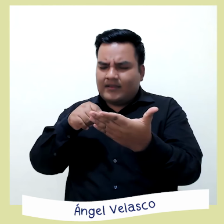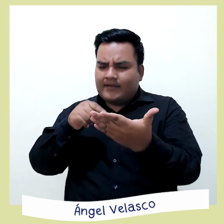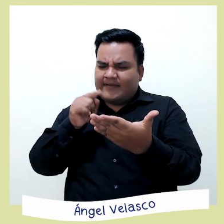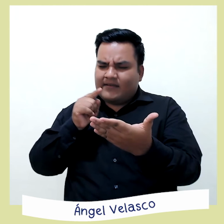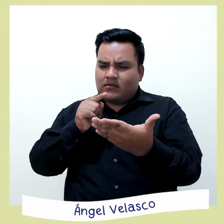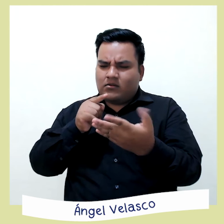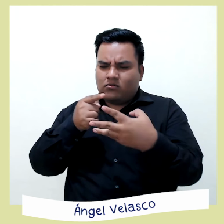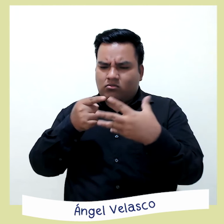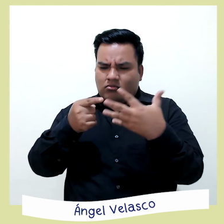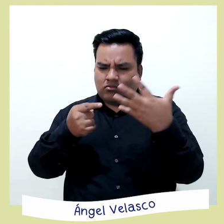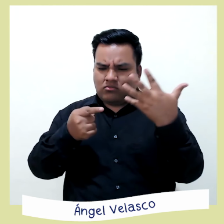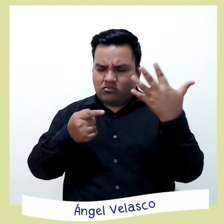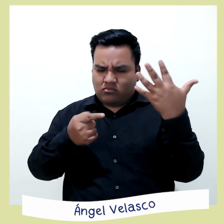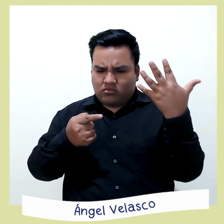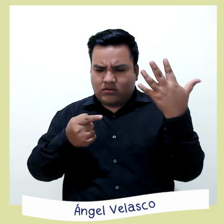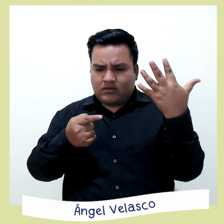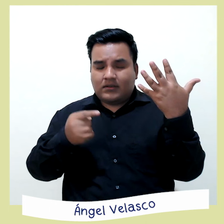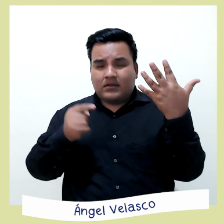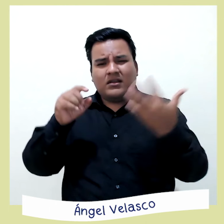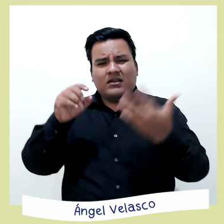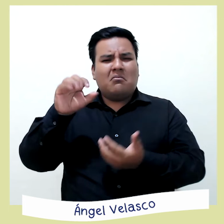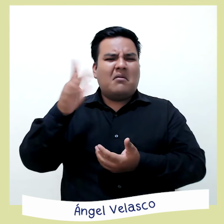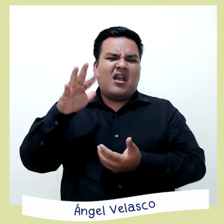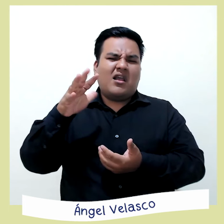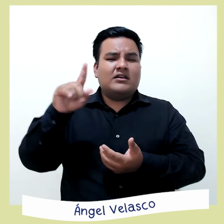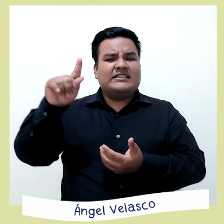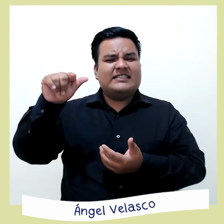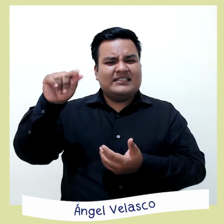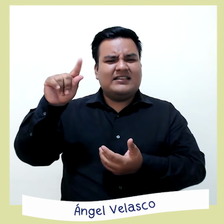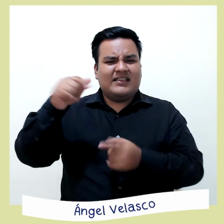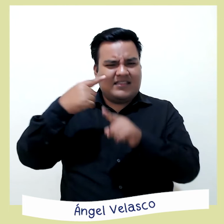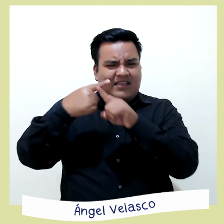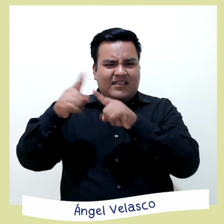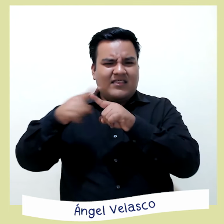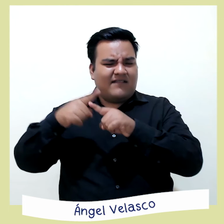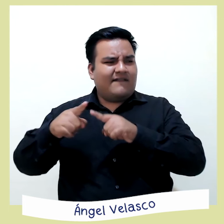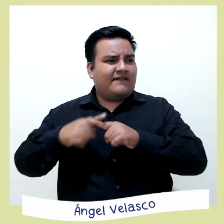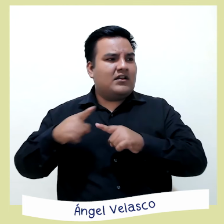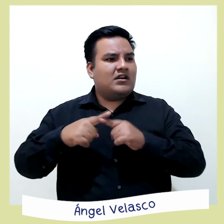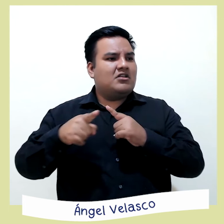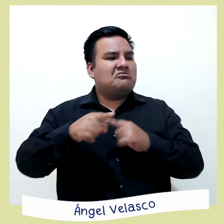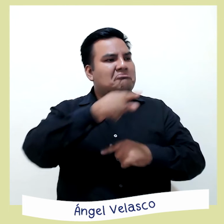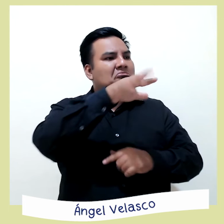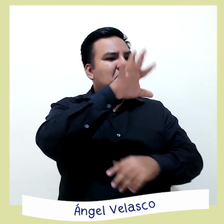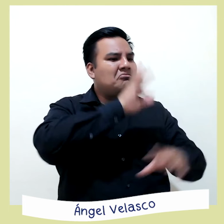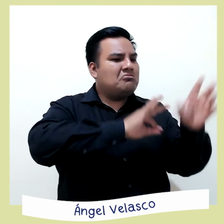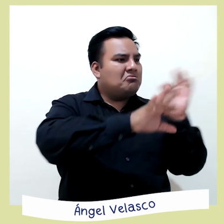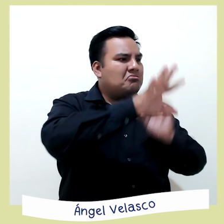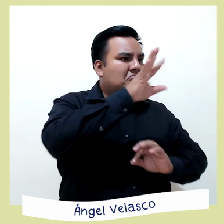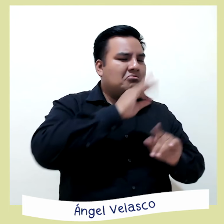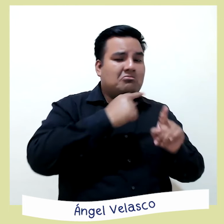yo estuve estudiando un artículo en donde decían que de orientación sexual había